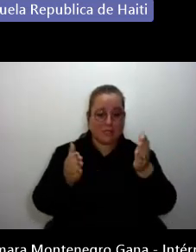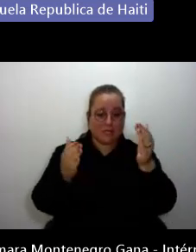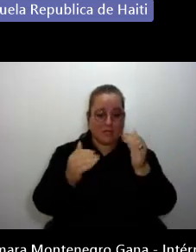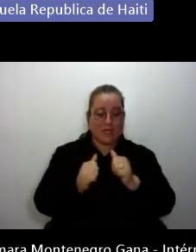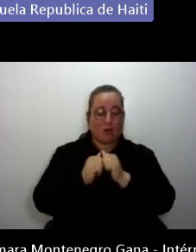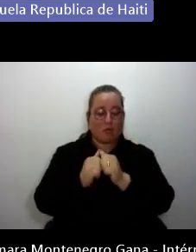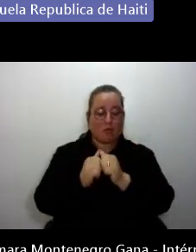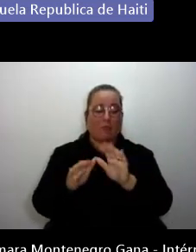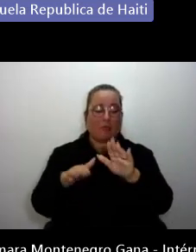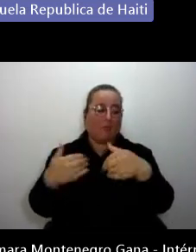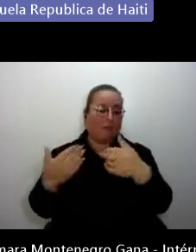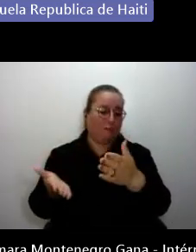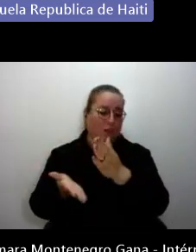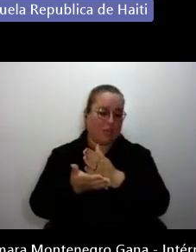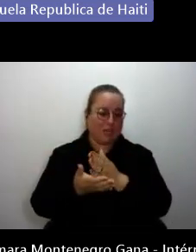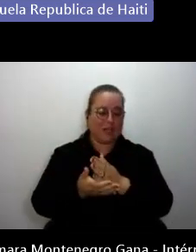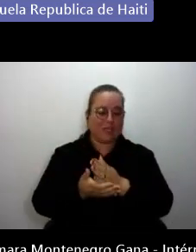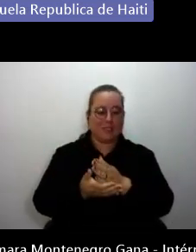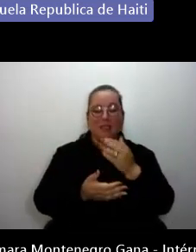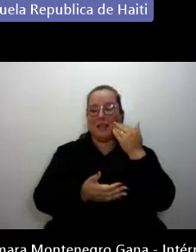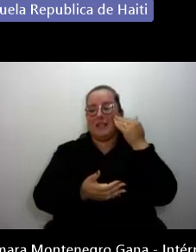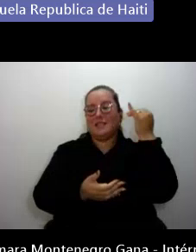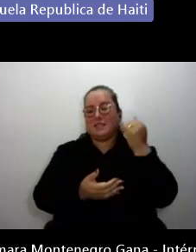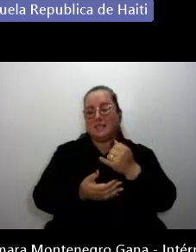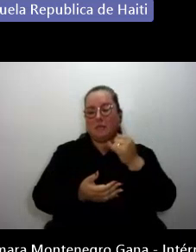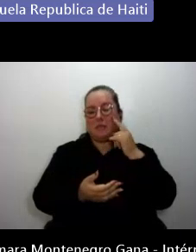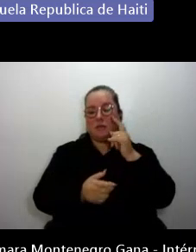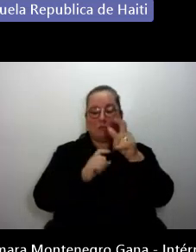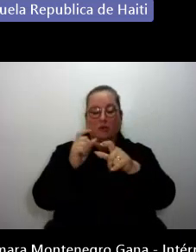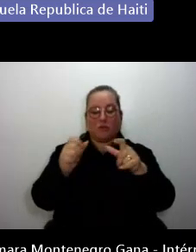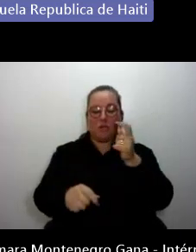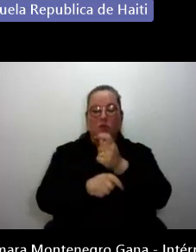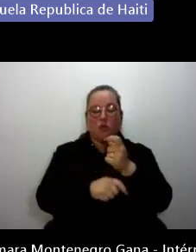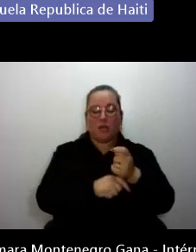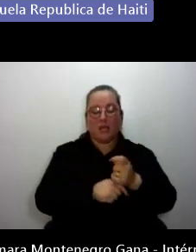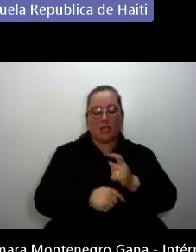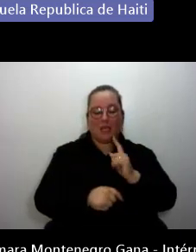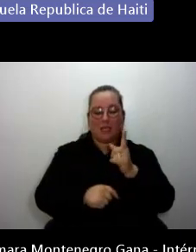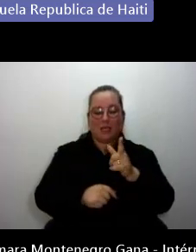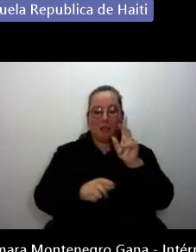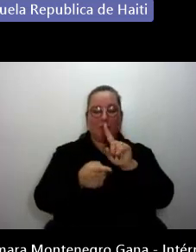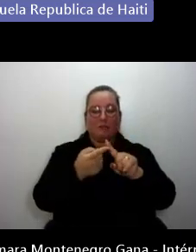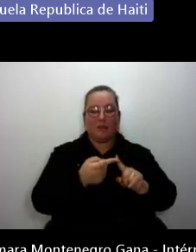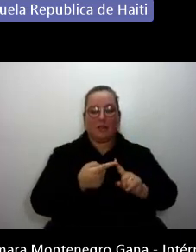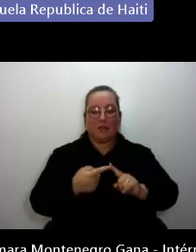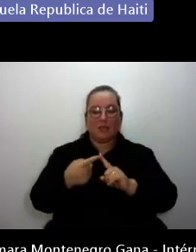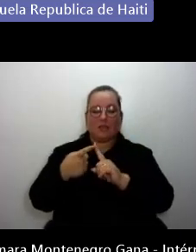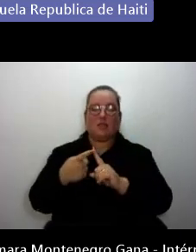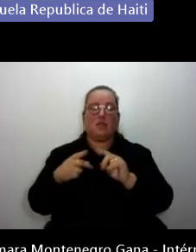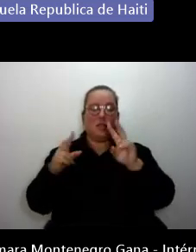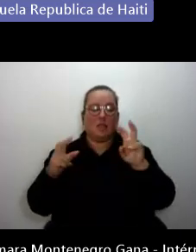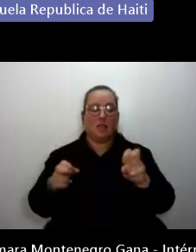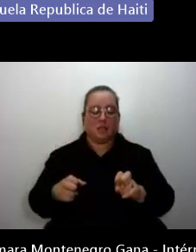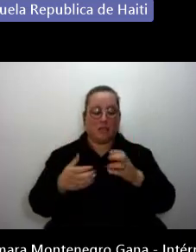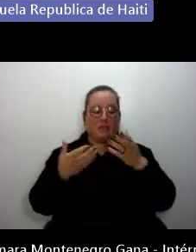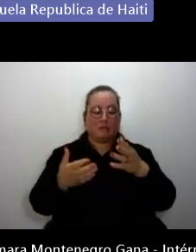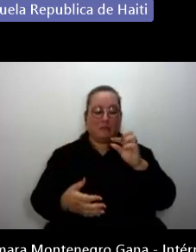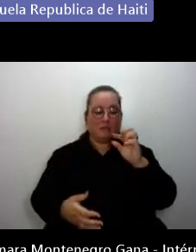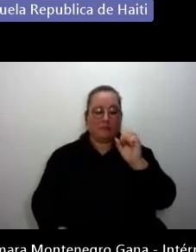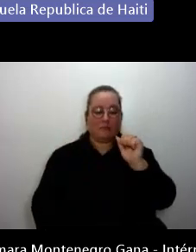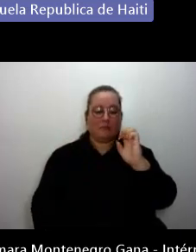externo. Casi siempre son el equipo de tutelaje quienes participamos en base a este PAEC. Nos